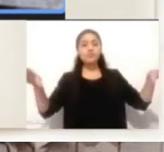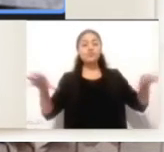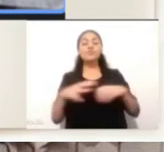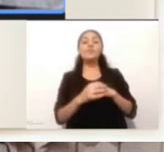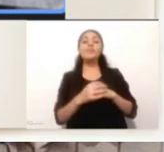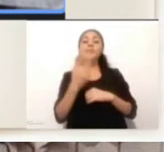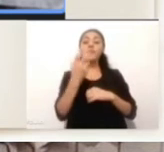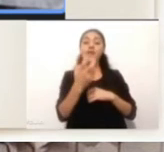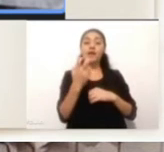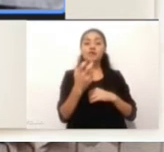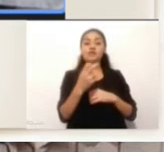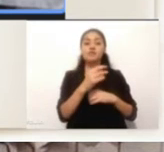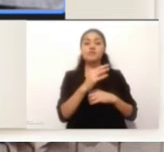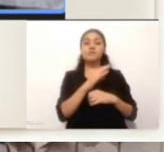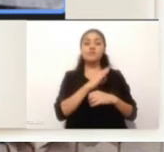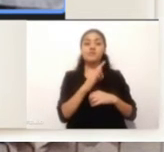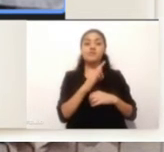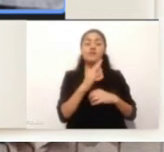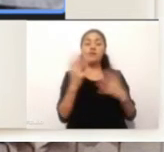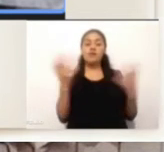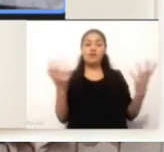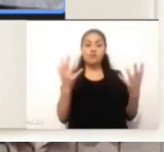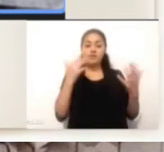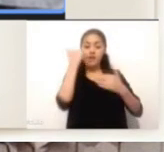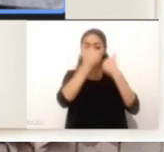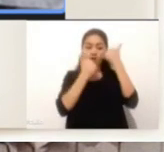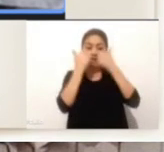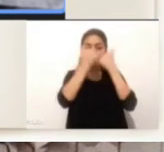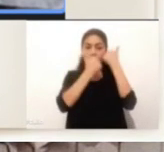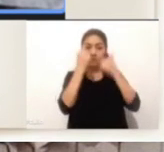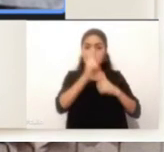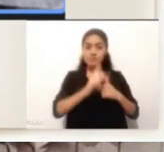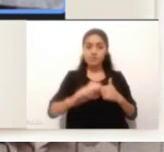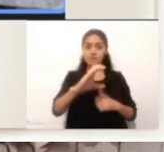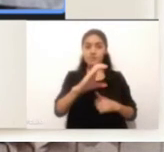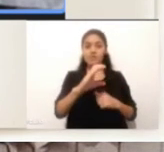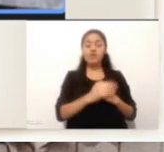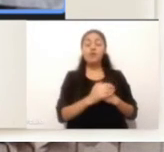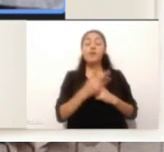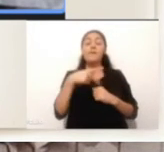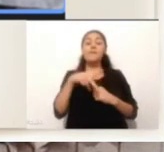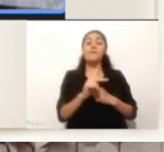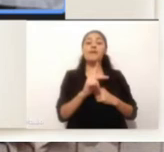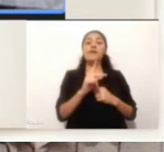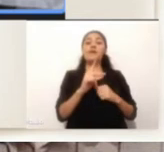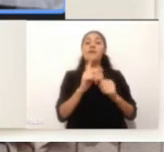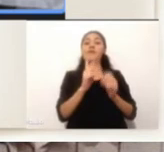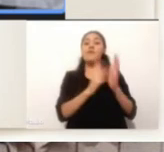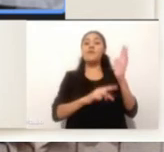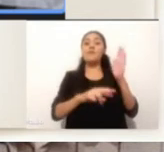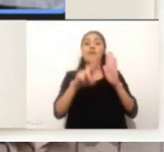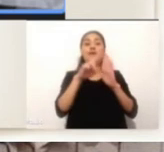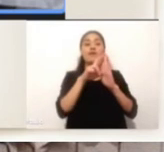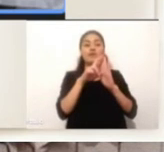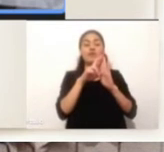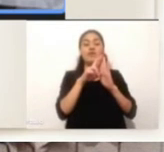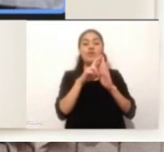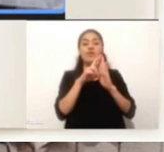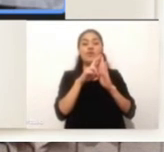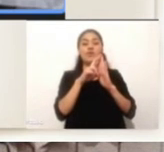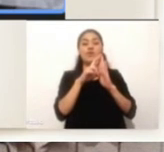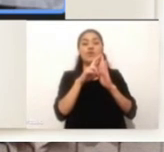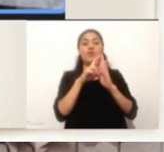un escrutinio público. Pero sobre todo, el mayor y más trascendente de los